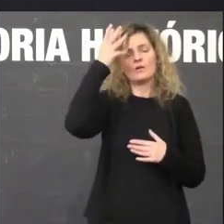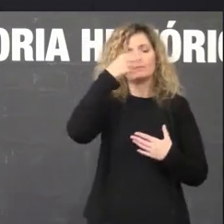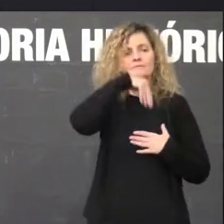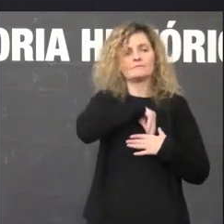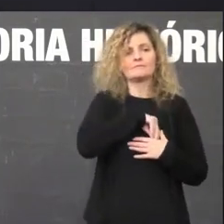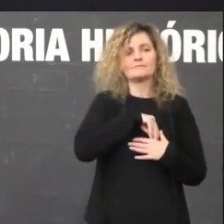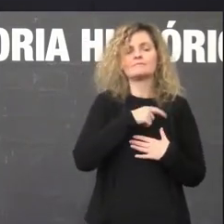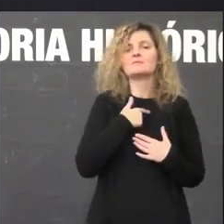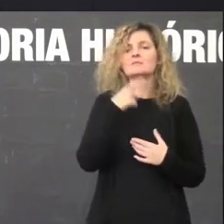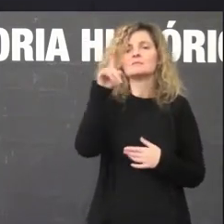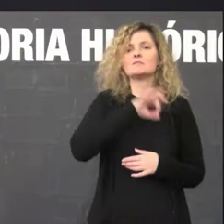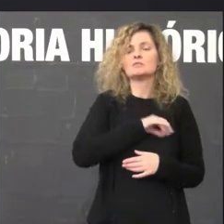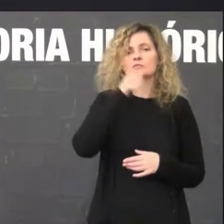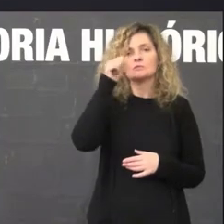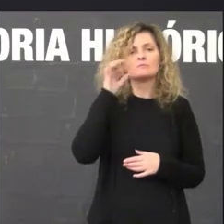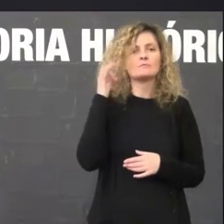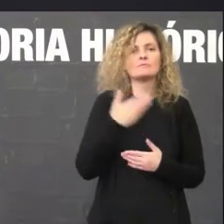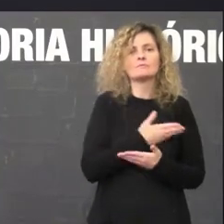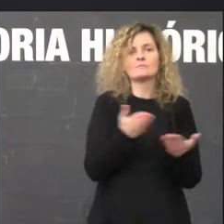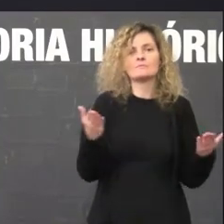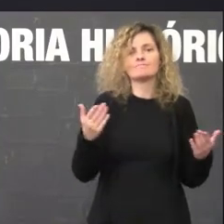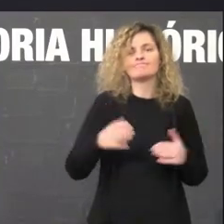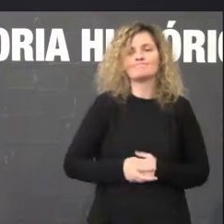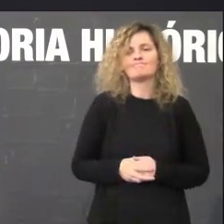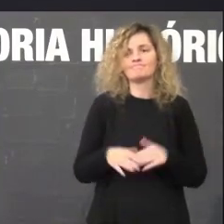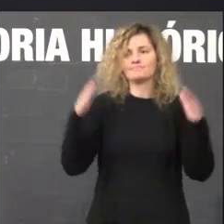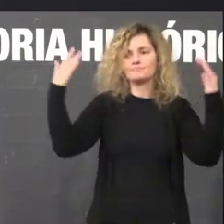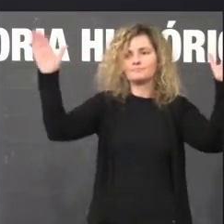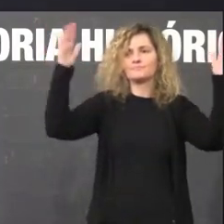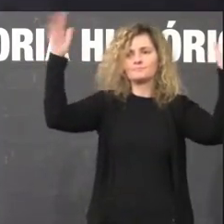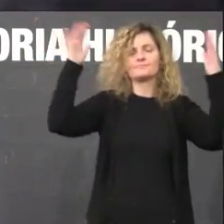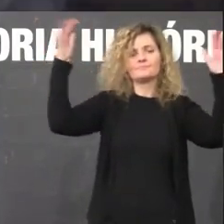corazones. Señoras, señores, he dicho.